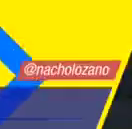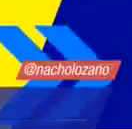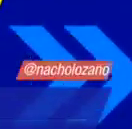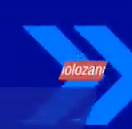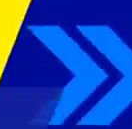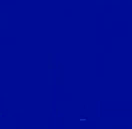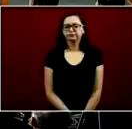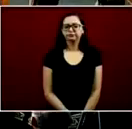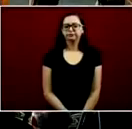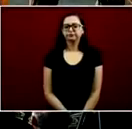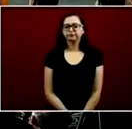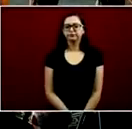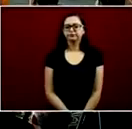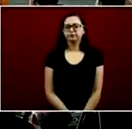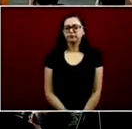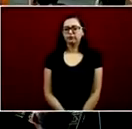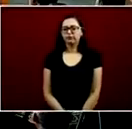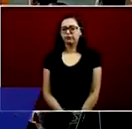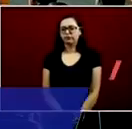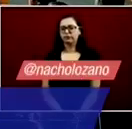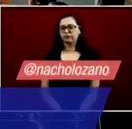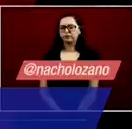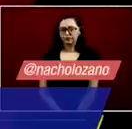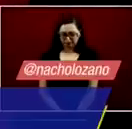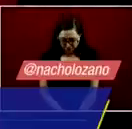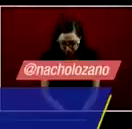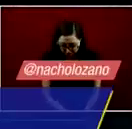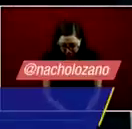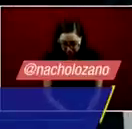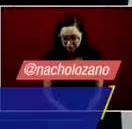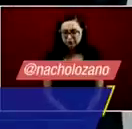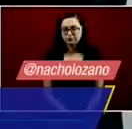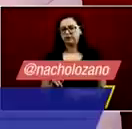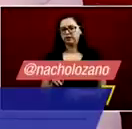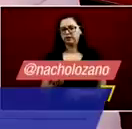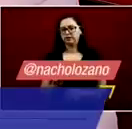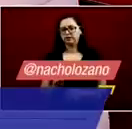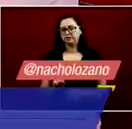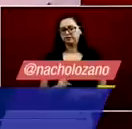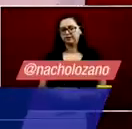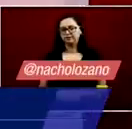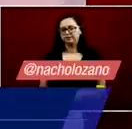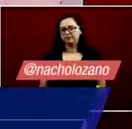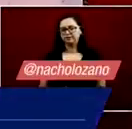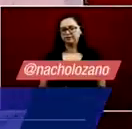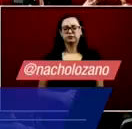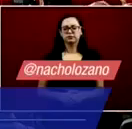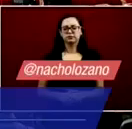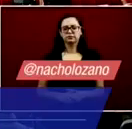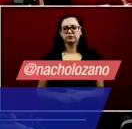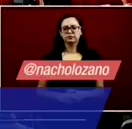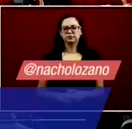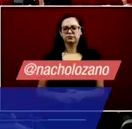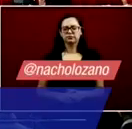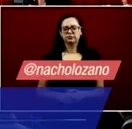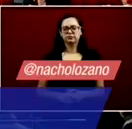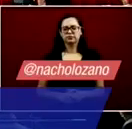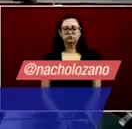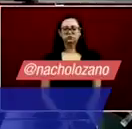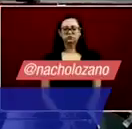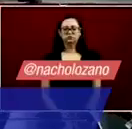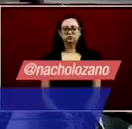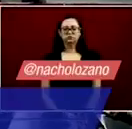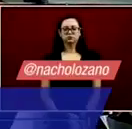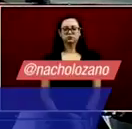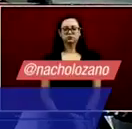adversas. Hoy entra en vigor la contrarreforma educativa. Fue aprobada en 22 congresos locales, por lo que ayer se publicó en la